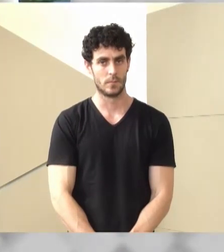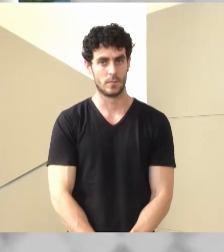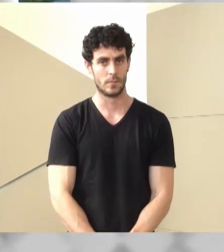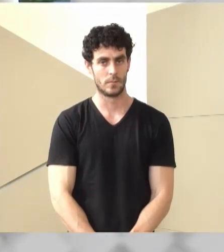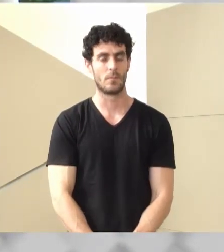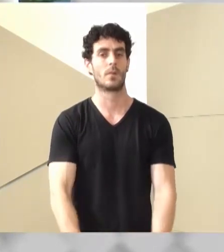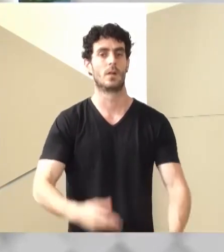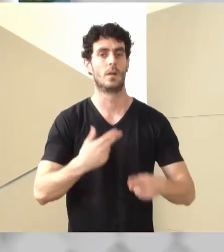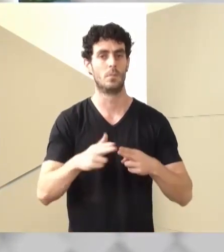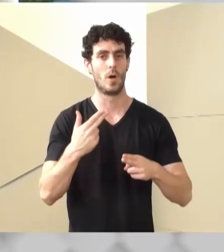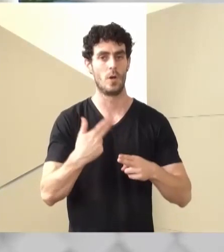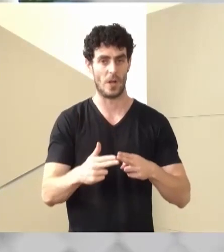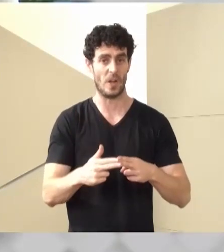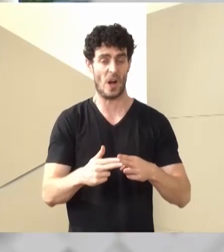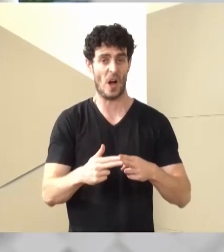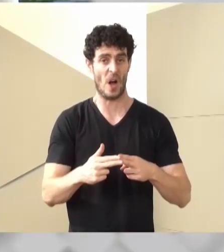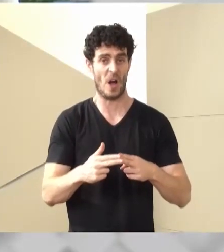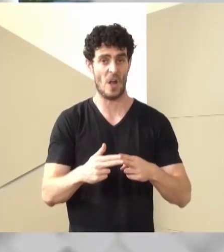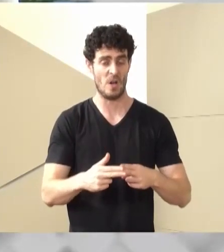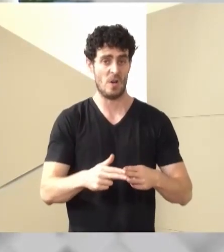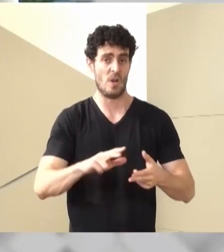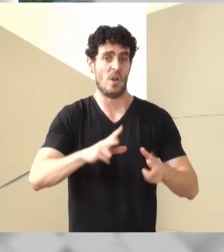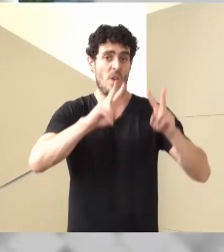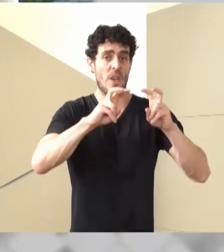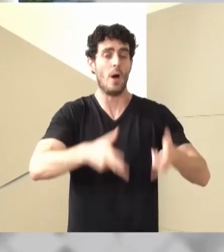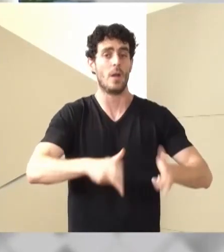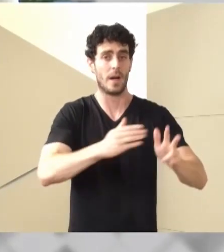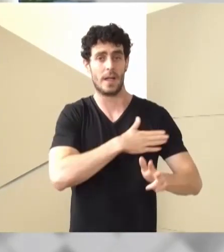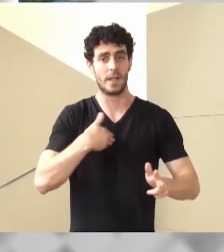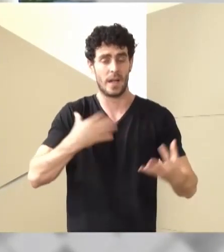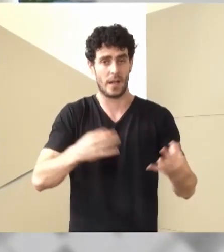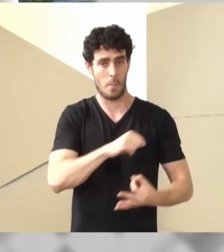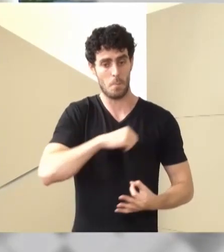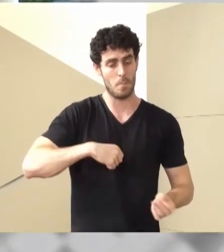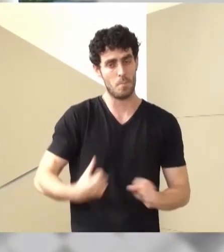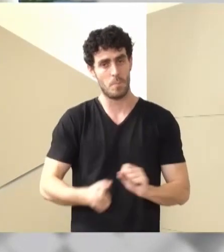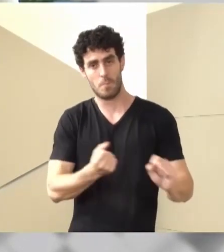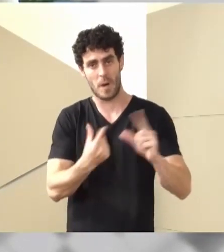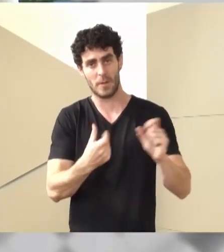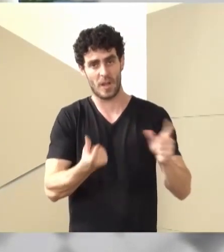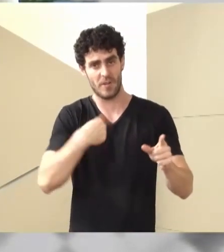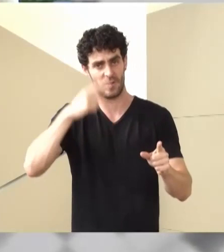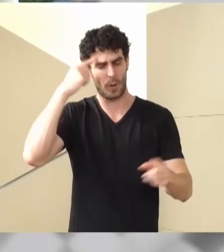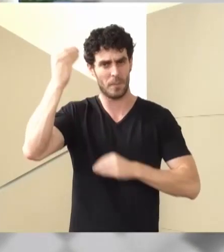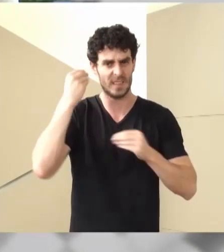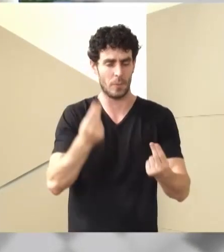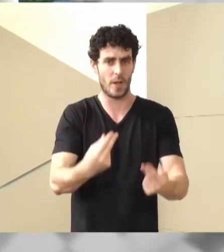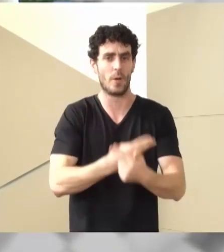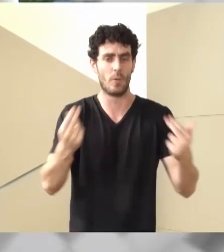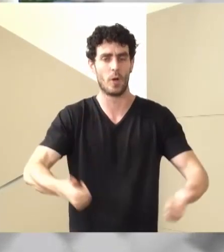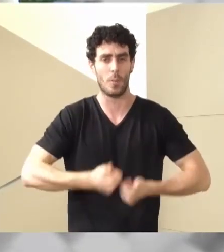Las políticas neoliberales lo que quieren es la privatización de todos los servicios y nosotros creemos que tiene que haber más dinero público